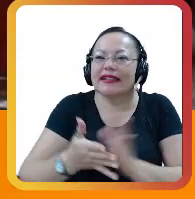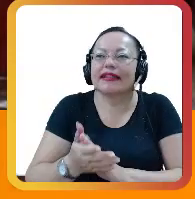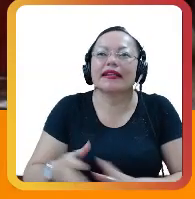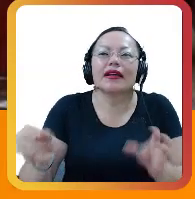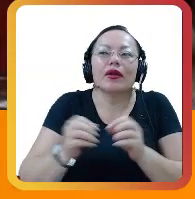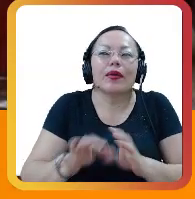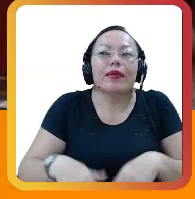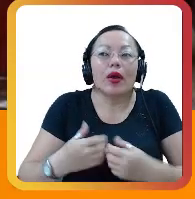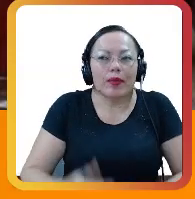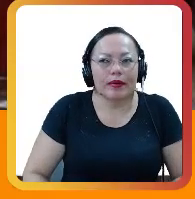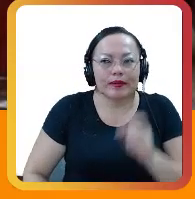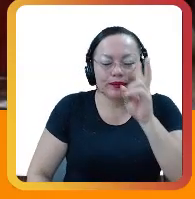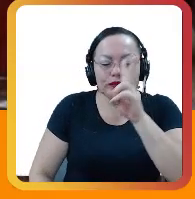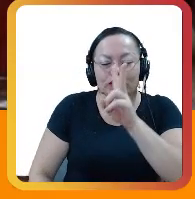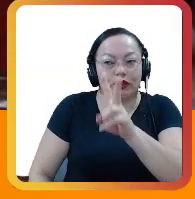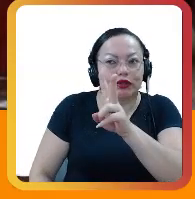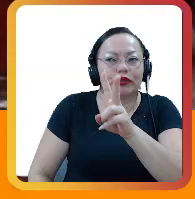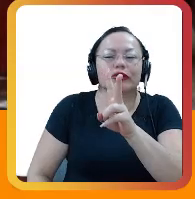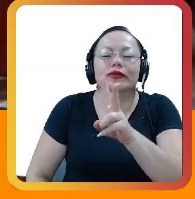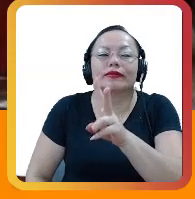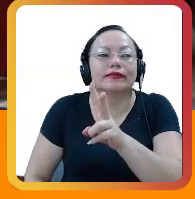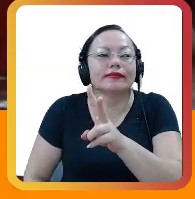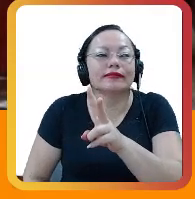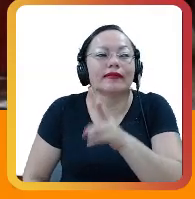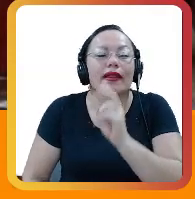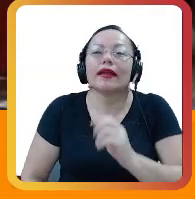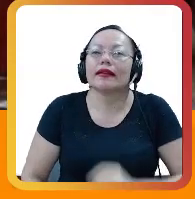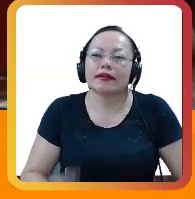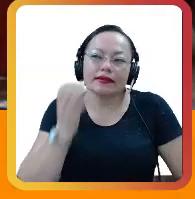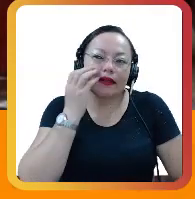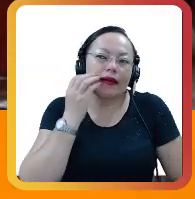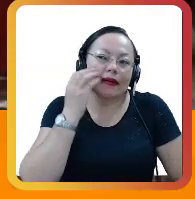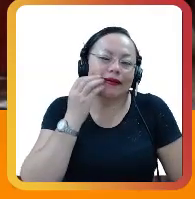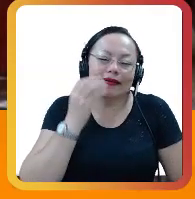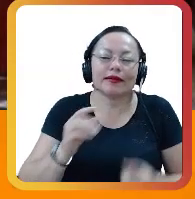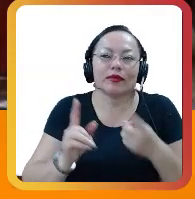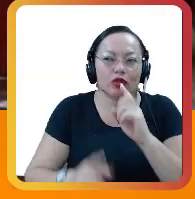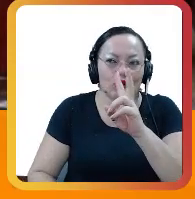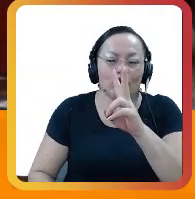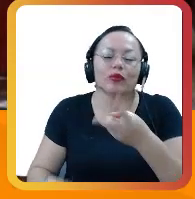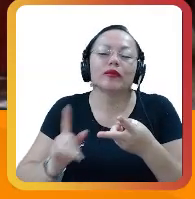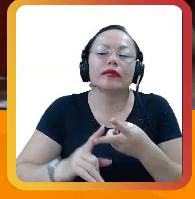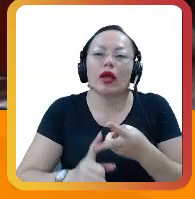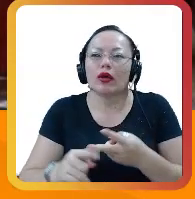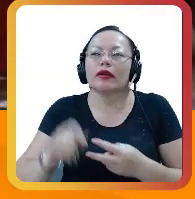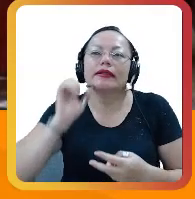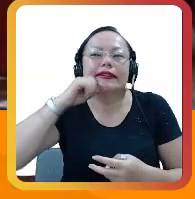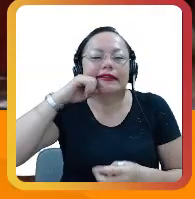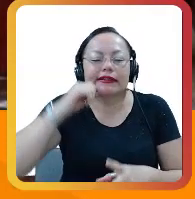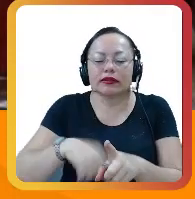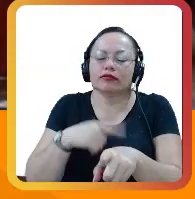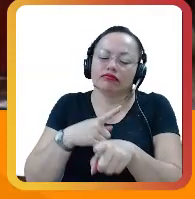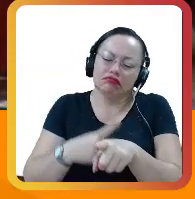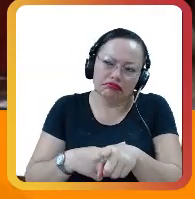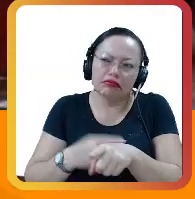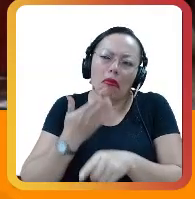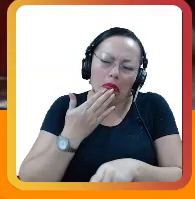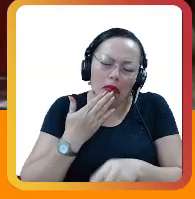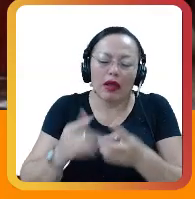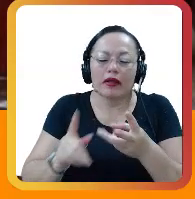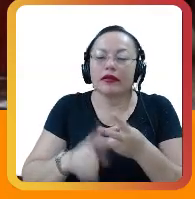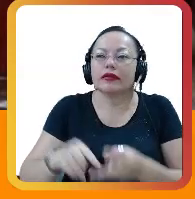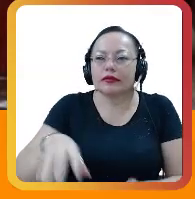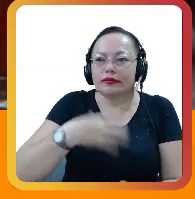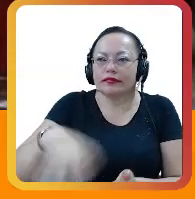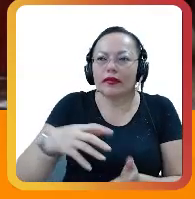alrededor de dos rebanadas de remolacha, una zanahoria pequeña, dos naranjas